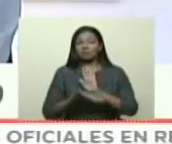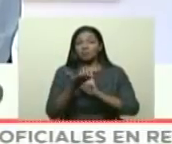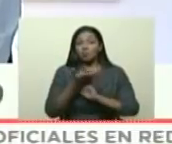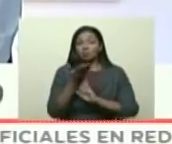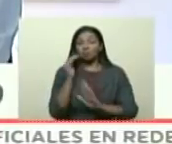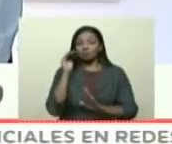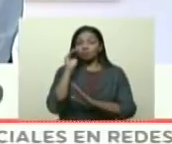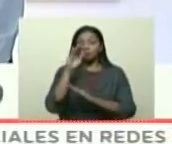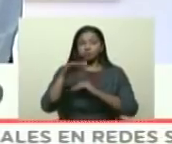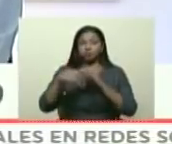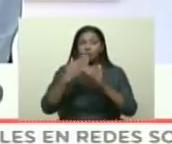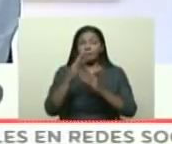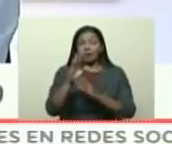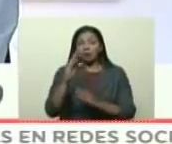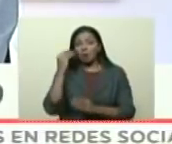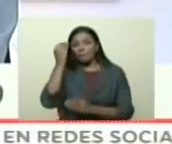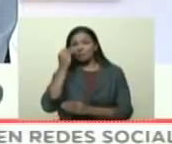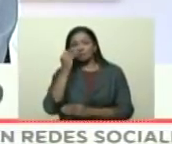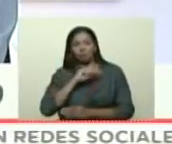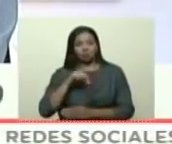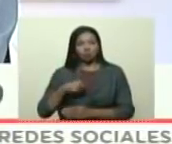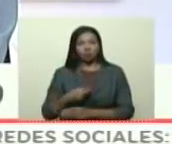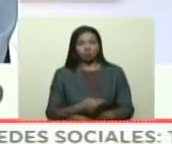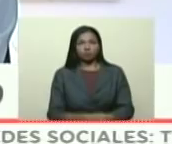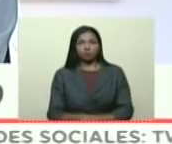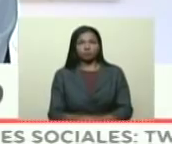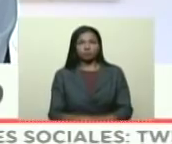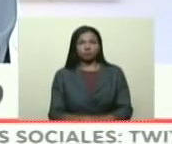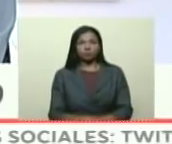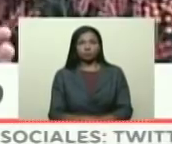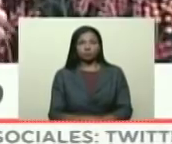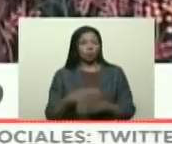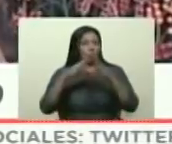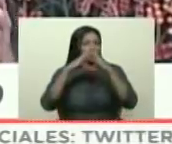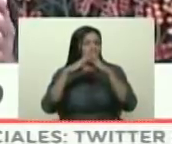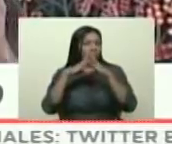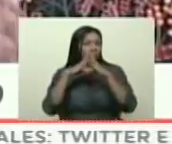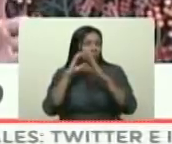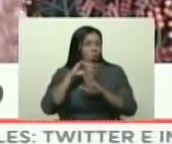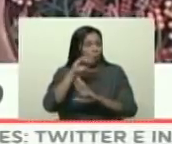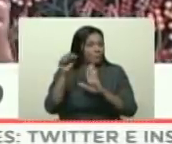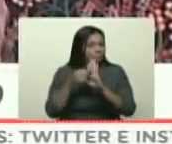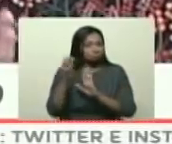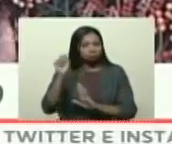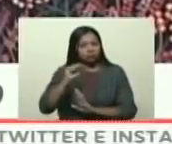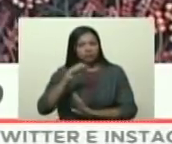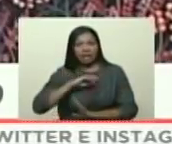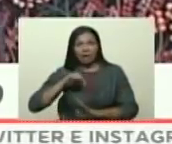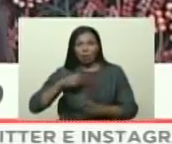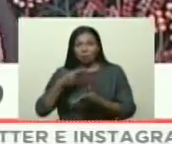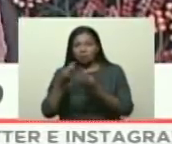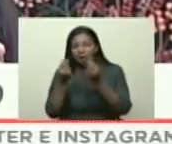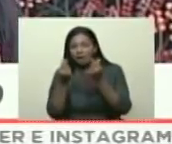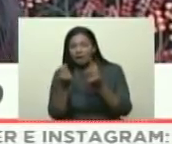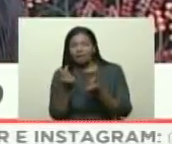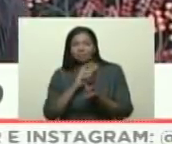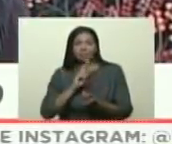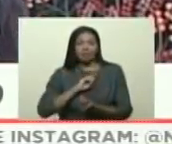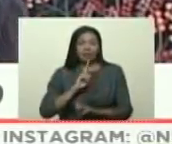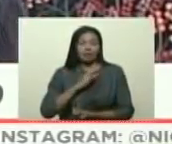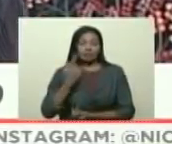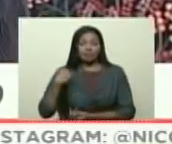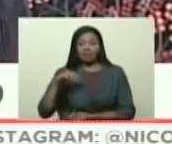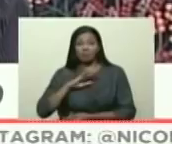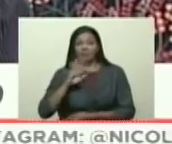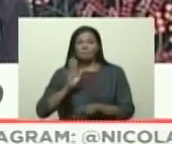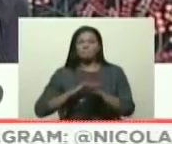allá de lo que pensemos, pues. Totalmente, presidente. Estos recursos que tenemos en nuestras manos son necesarios